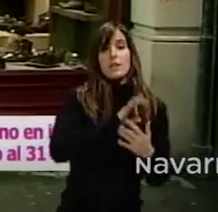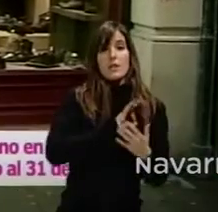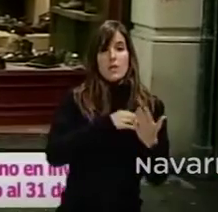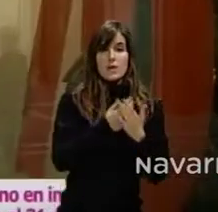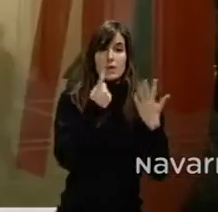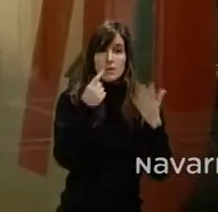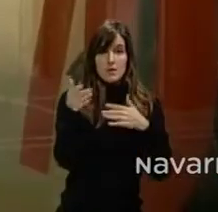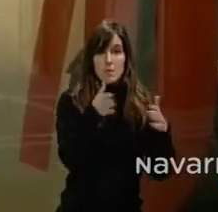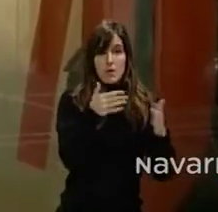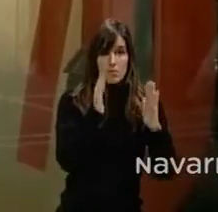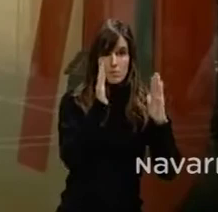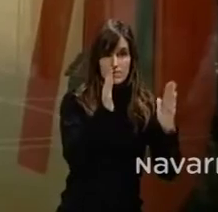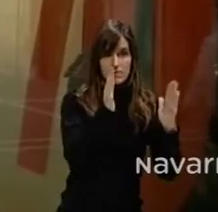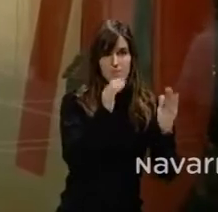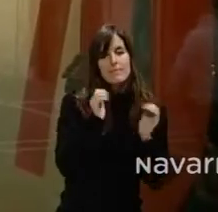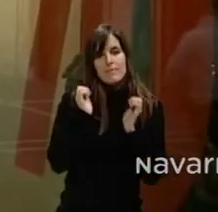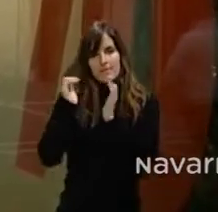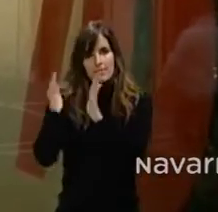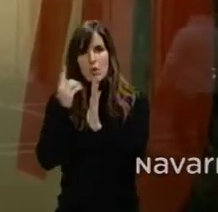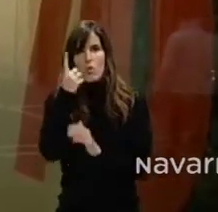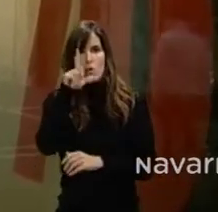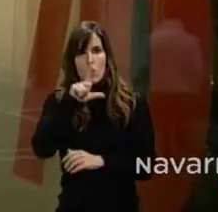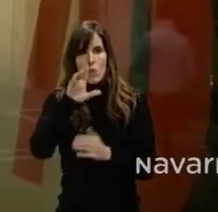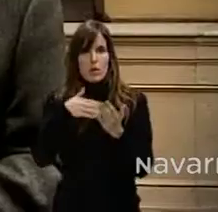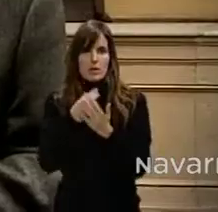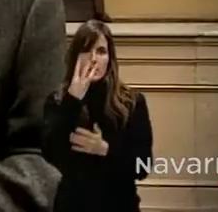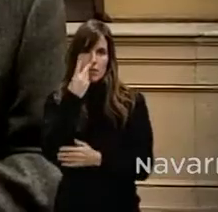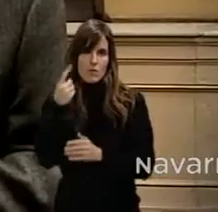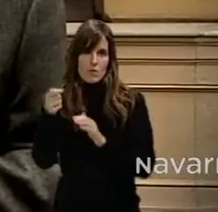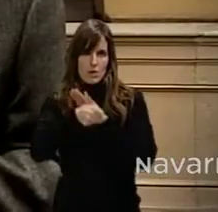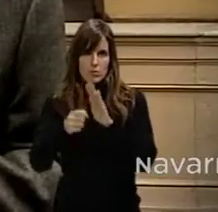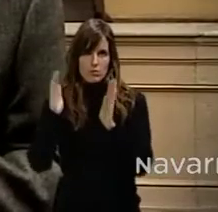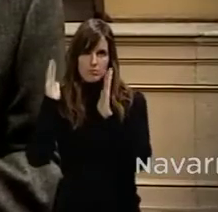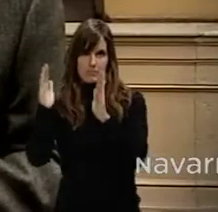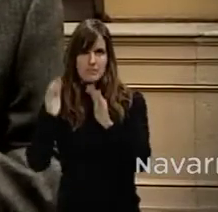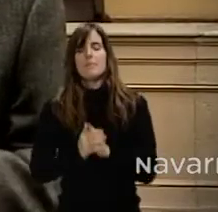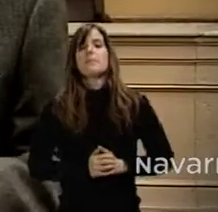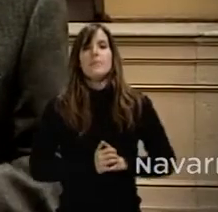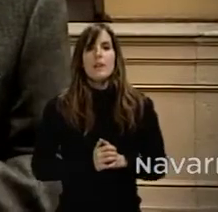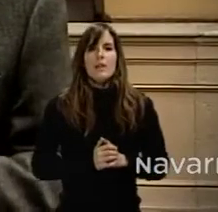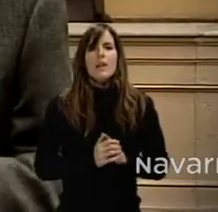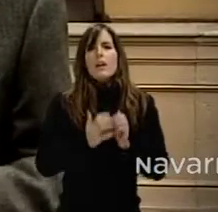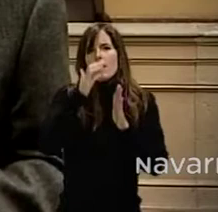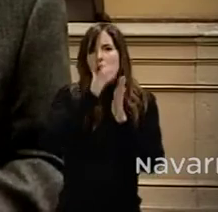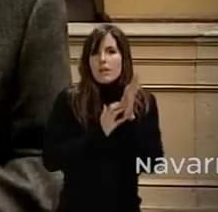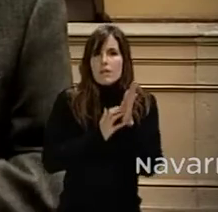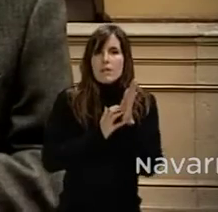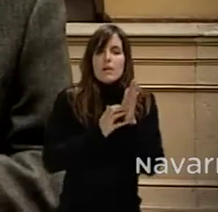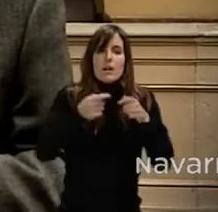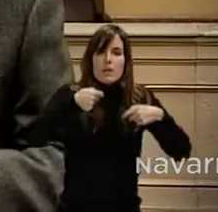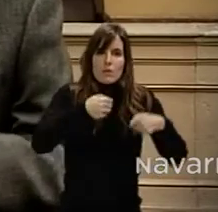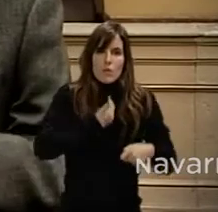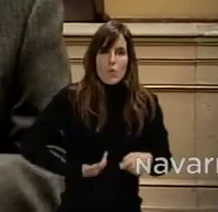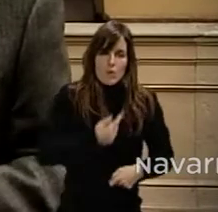6 de marzo y de 1 de julio a 31 de agosto. Las rebajas las fija libremente cada